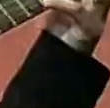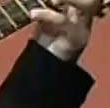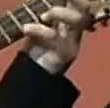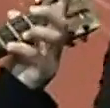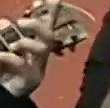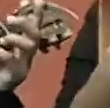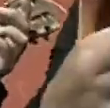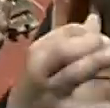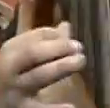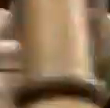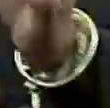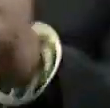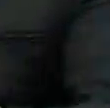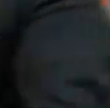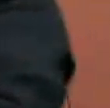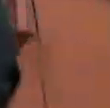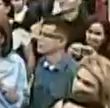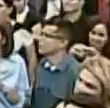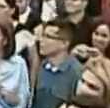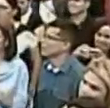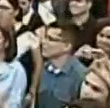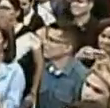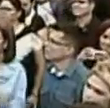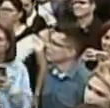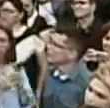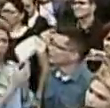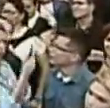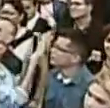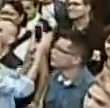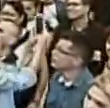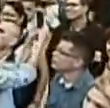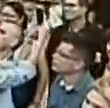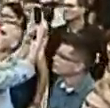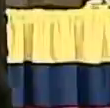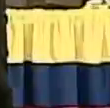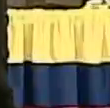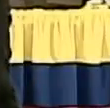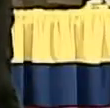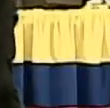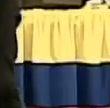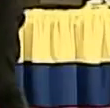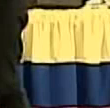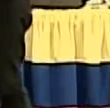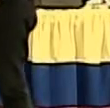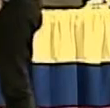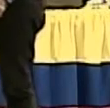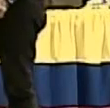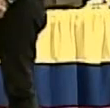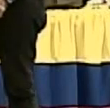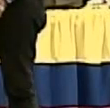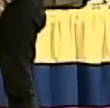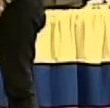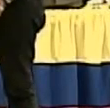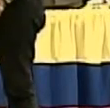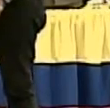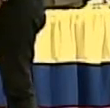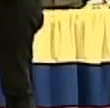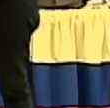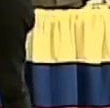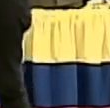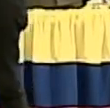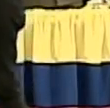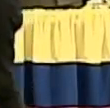la vida por lo tanto estaba navegando con el